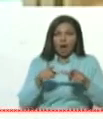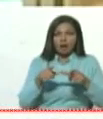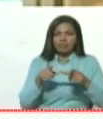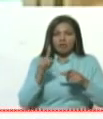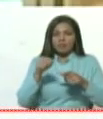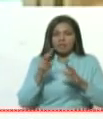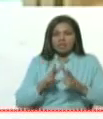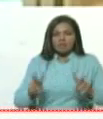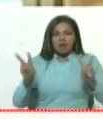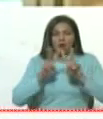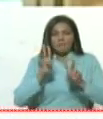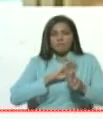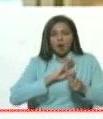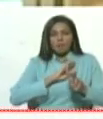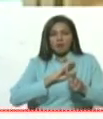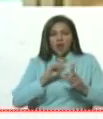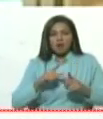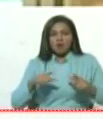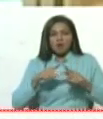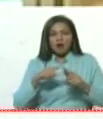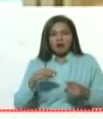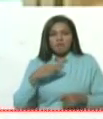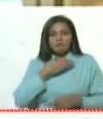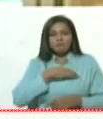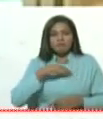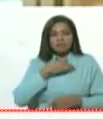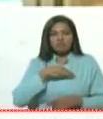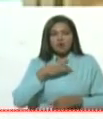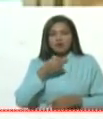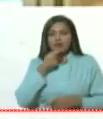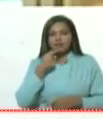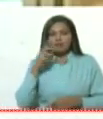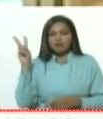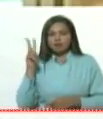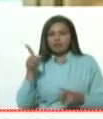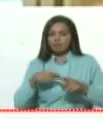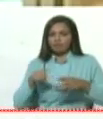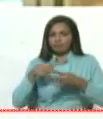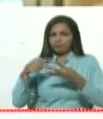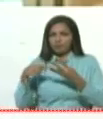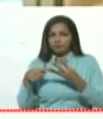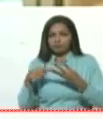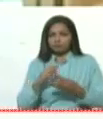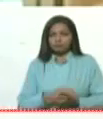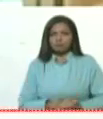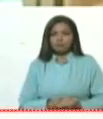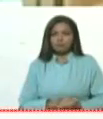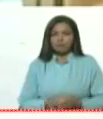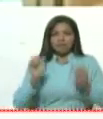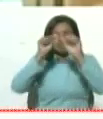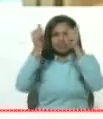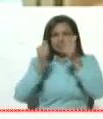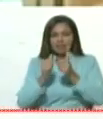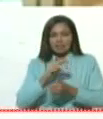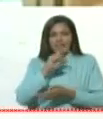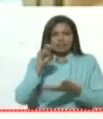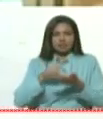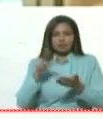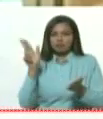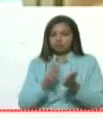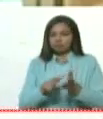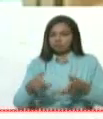de valor patrimonial en el marco de la misión Venezuela Bella. ¿Cuáles son esos sitios? La Galería de Arte Nacional,